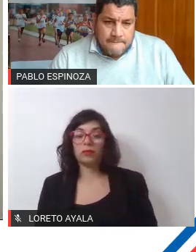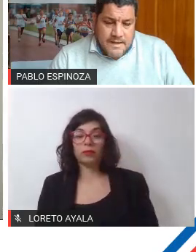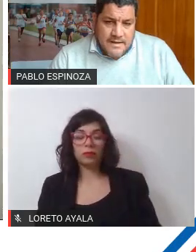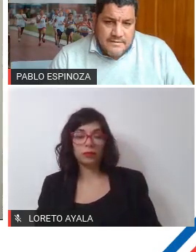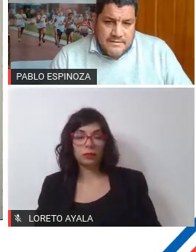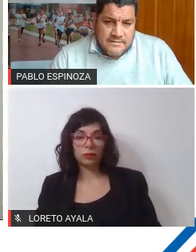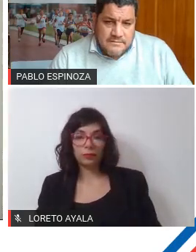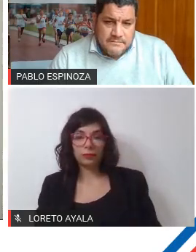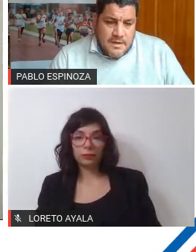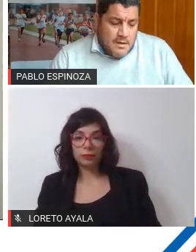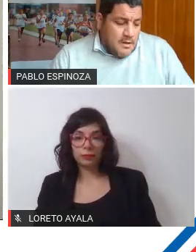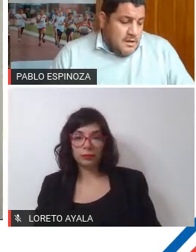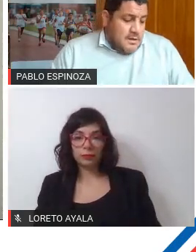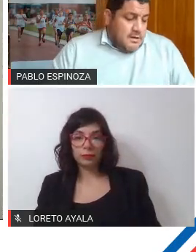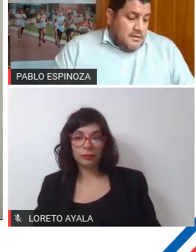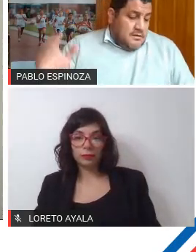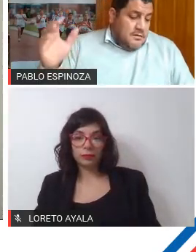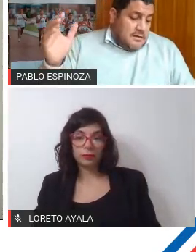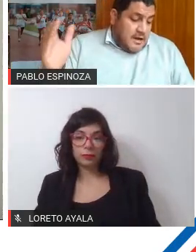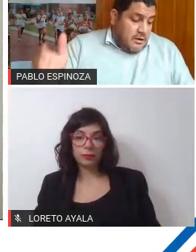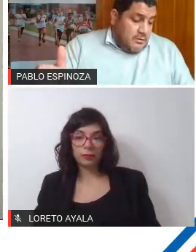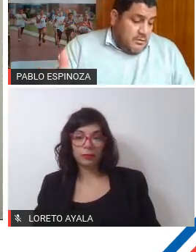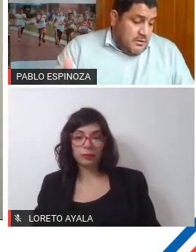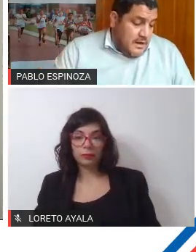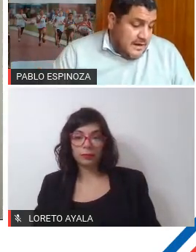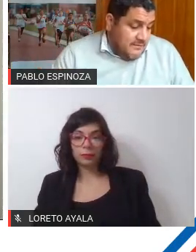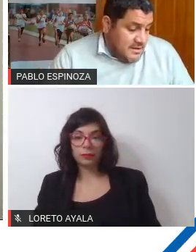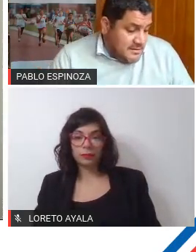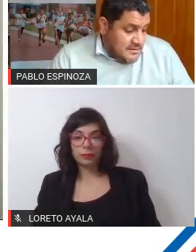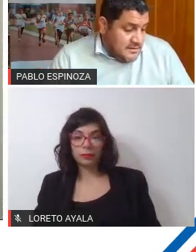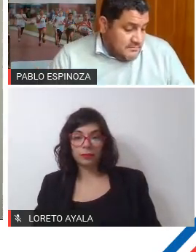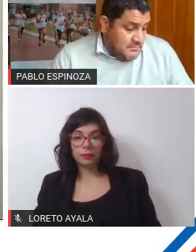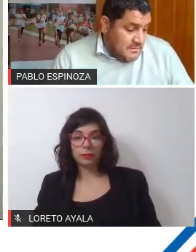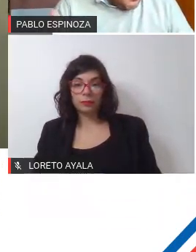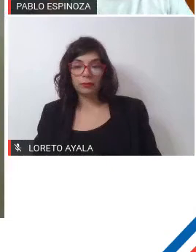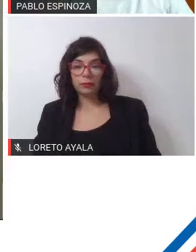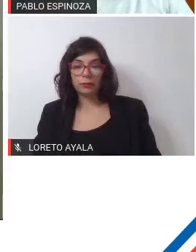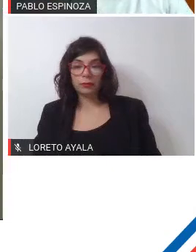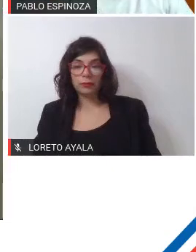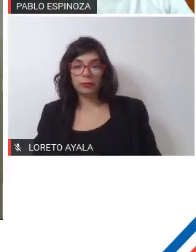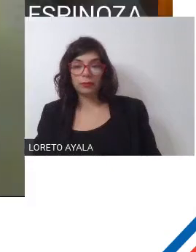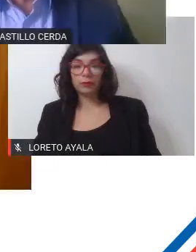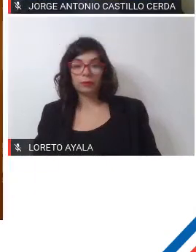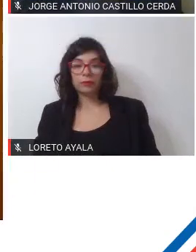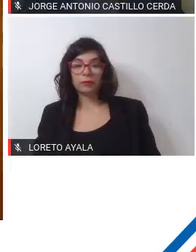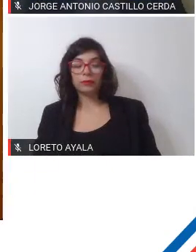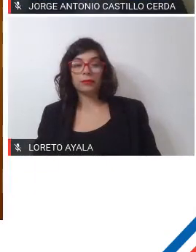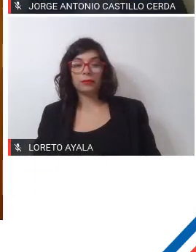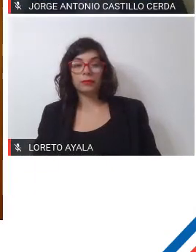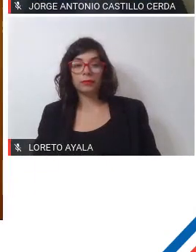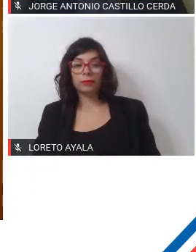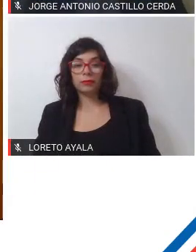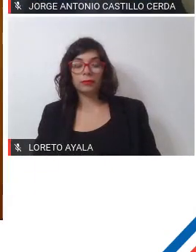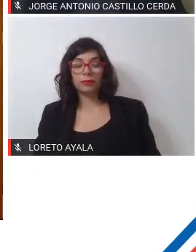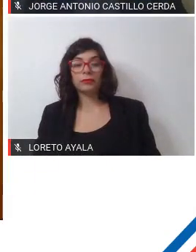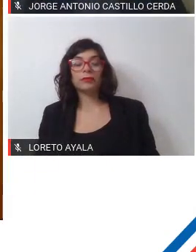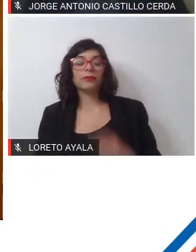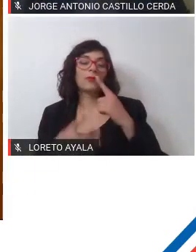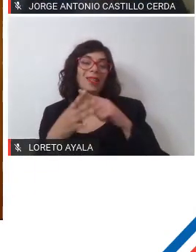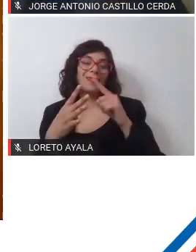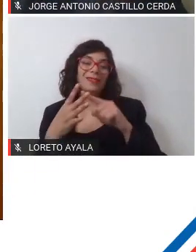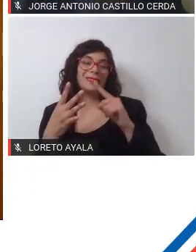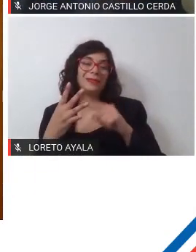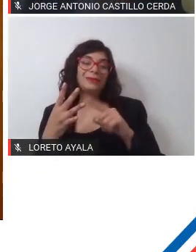pablo.espinosa@mineduc.cl. ¿Ya? Así es. Carlos Leviante, Constanza Fernanda, Walter